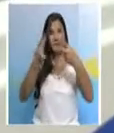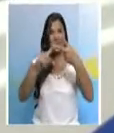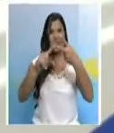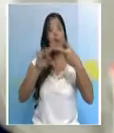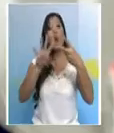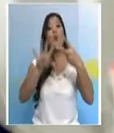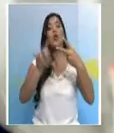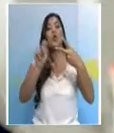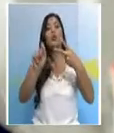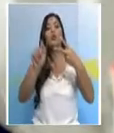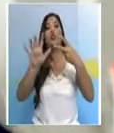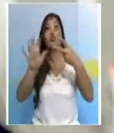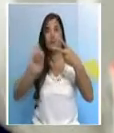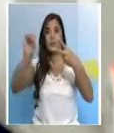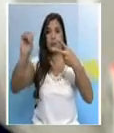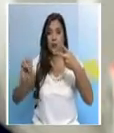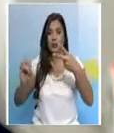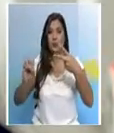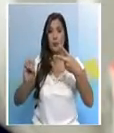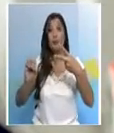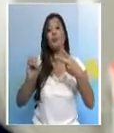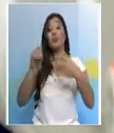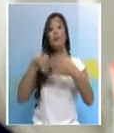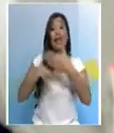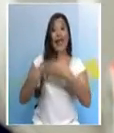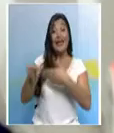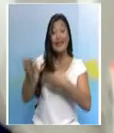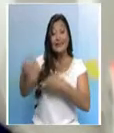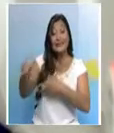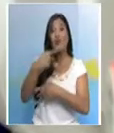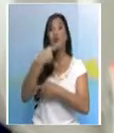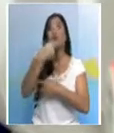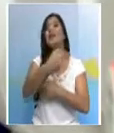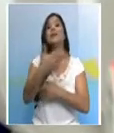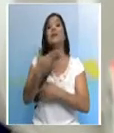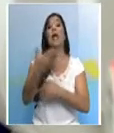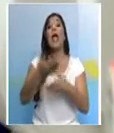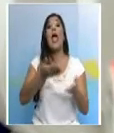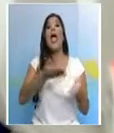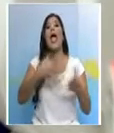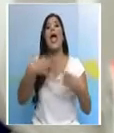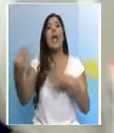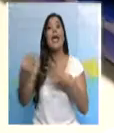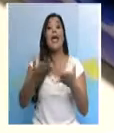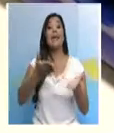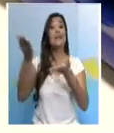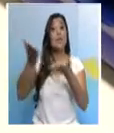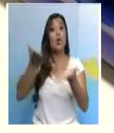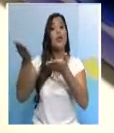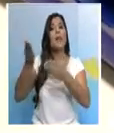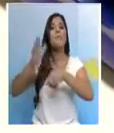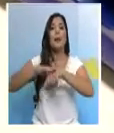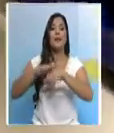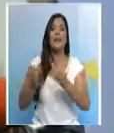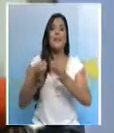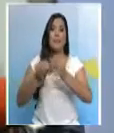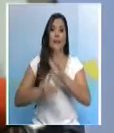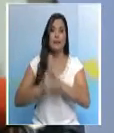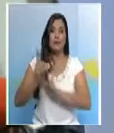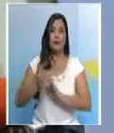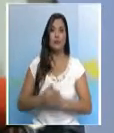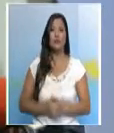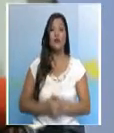al 4.5%. En la institución aseguran que el sector exportación es el que empujará este crecimiento.